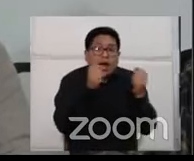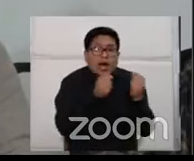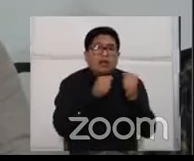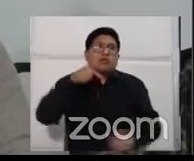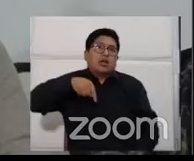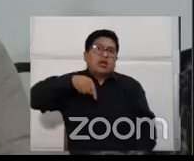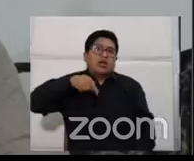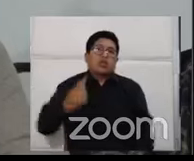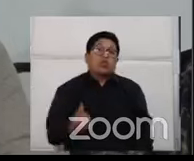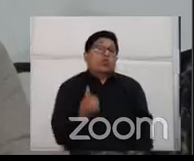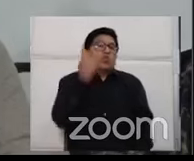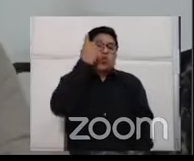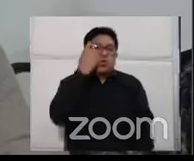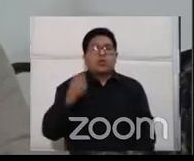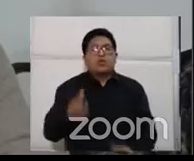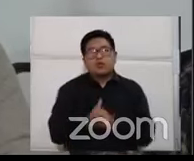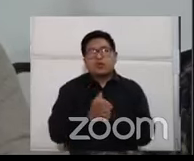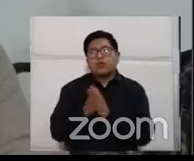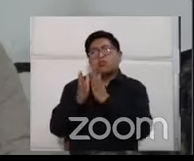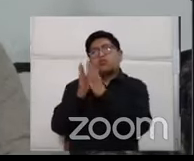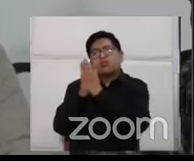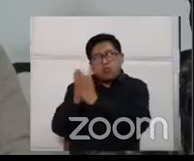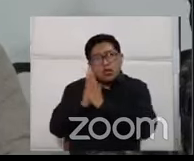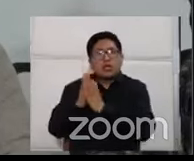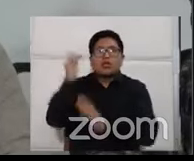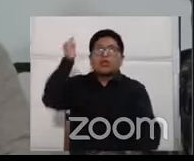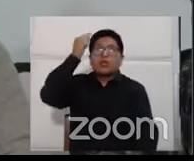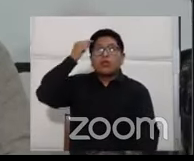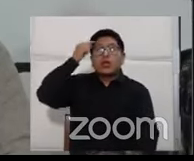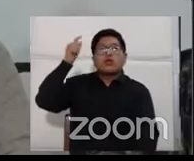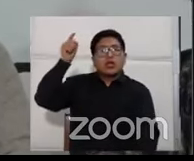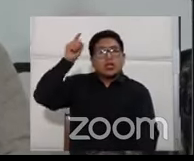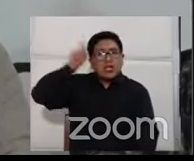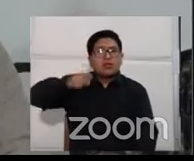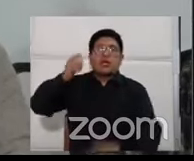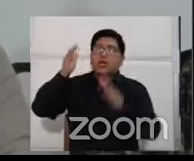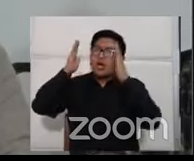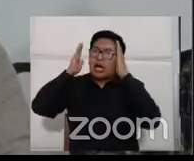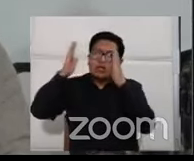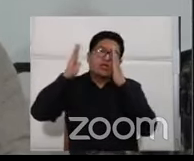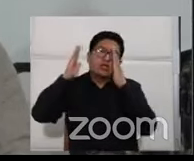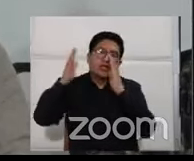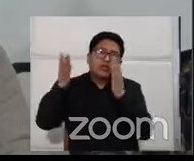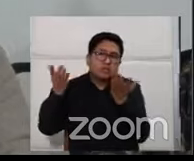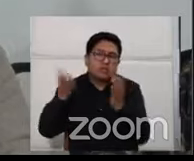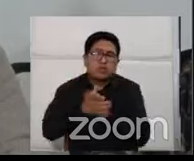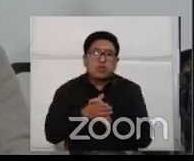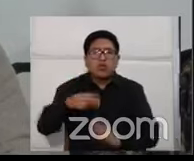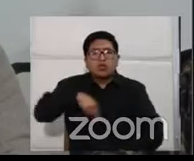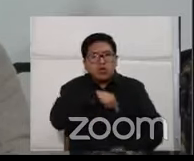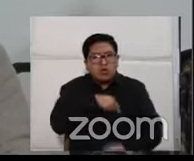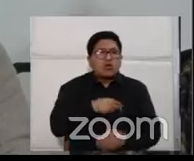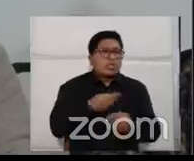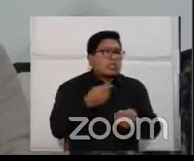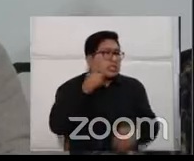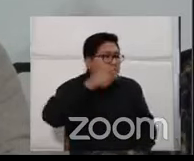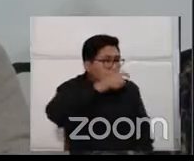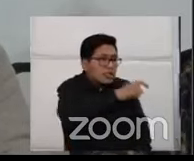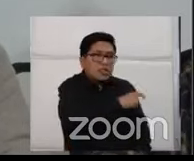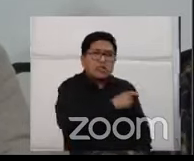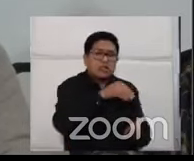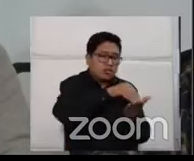felicidad que el gobierno como tal nos dé la voz y voto de poder expresarnos de poder llevar nuestras inquietudes allí